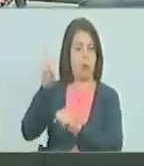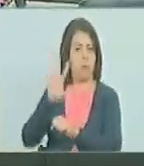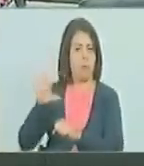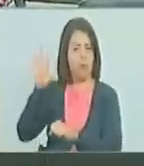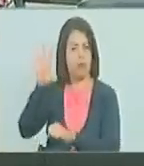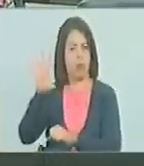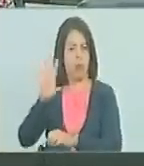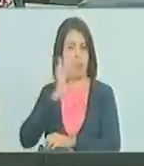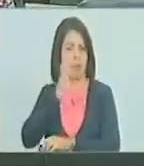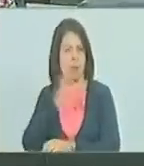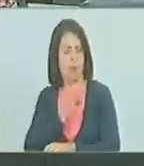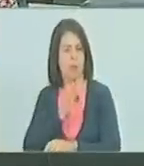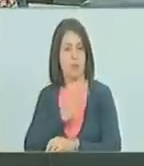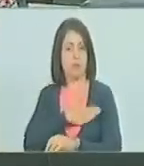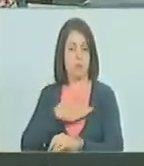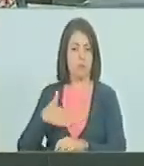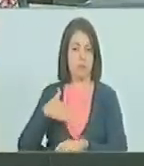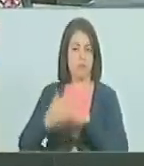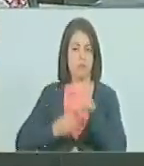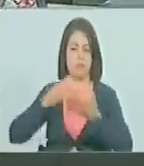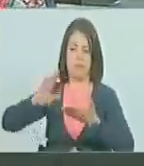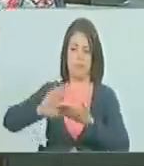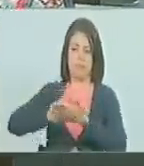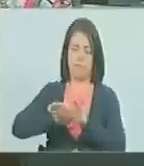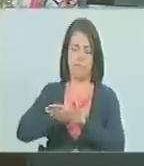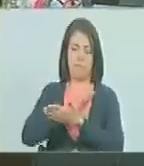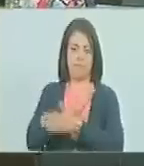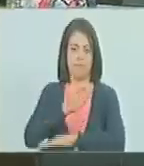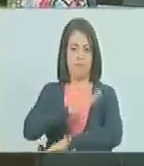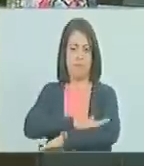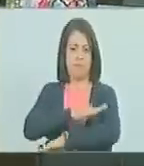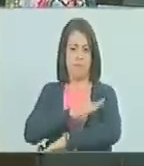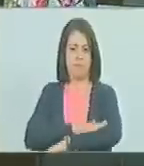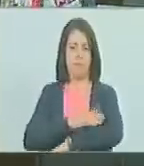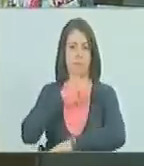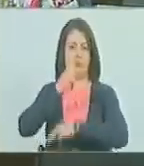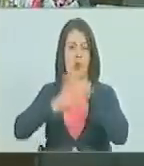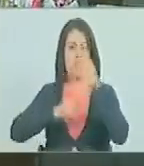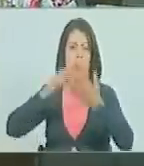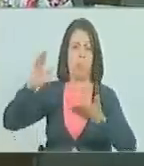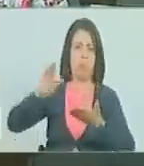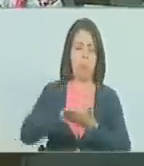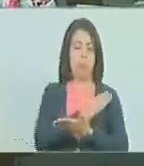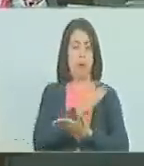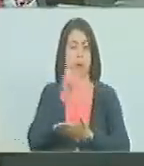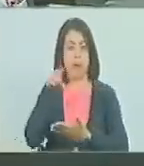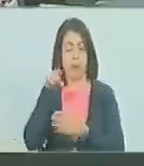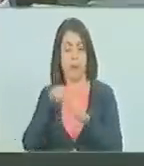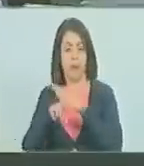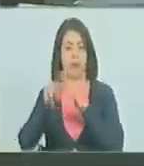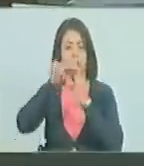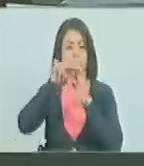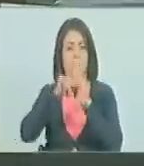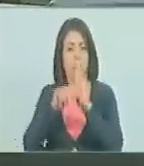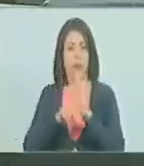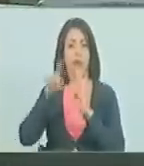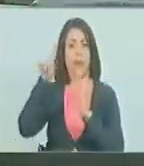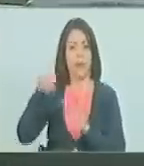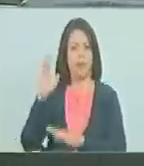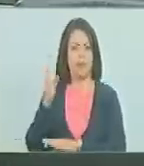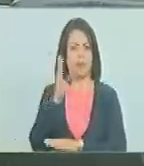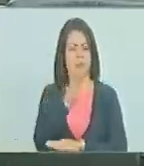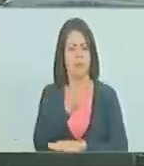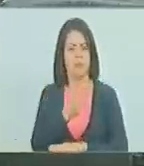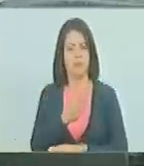verdad, bueno, intentó aniquilarnos moral y políticamente, incluidas las medidas también de